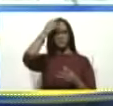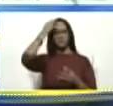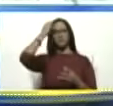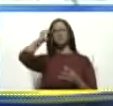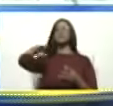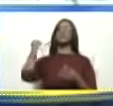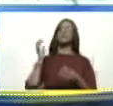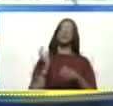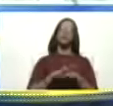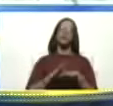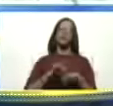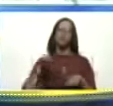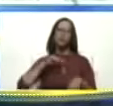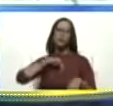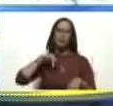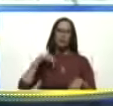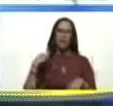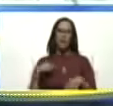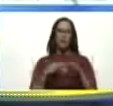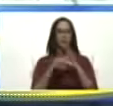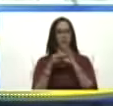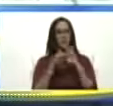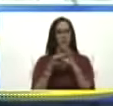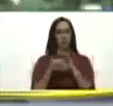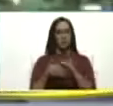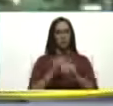porque nosotros tenemos que seguir unificando fuerzas,